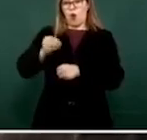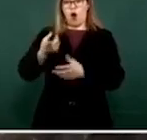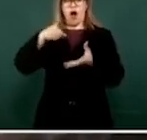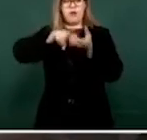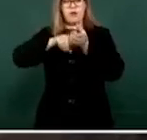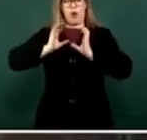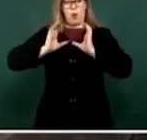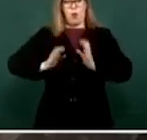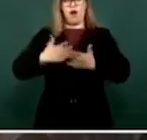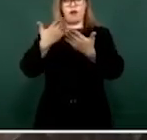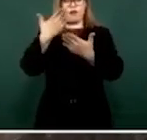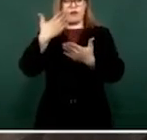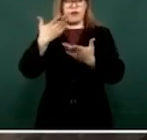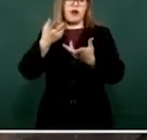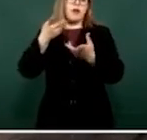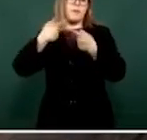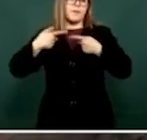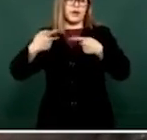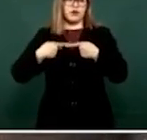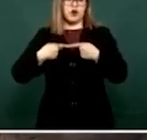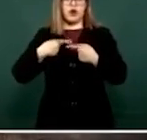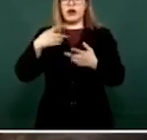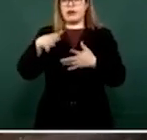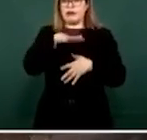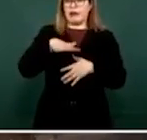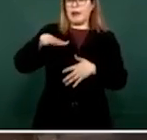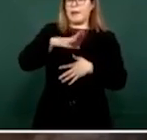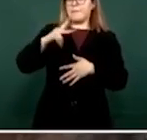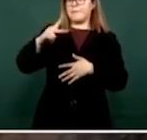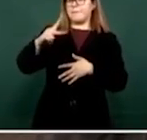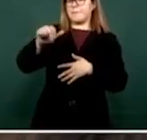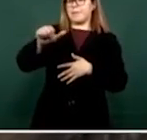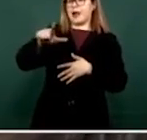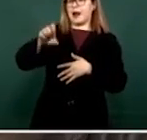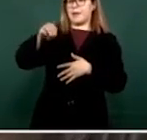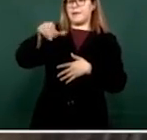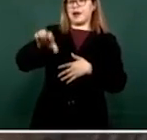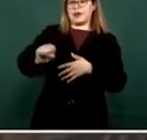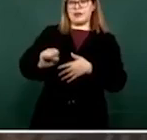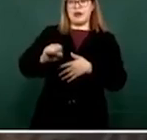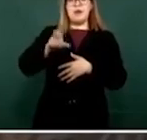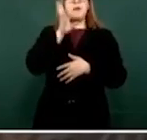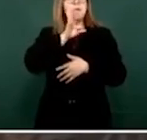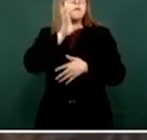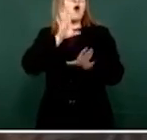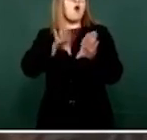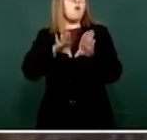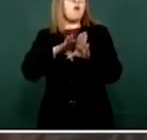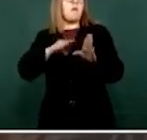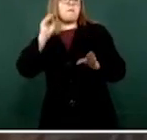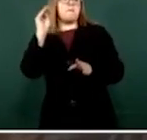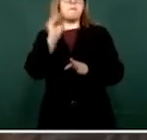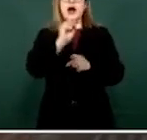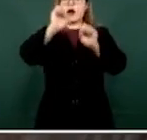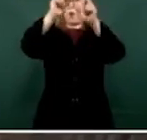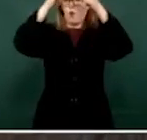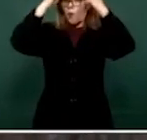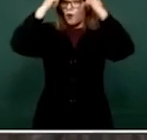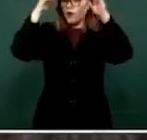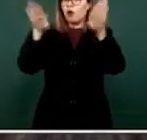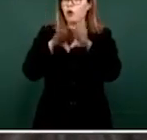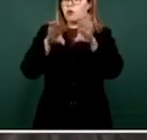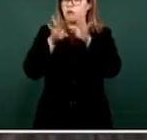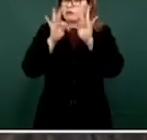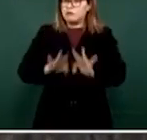ejido Las Palmas. Es decir, parece ser que nada se está haciendo con la Huasteca Potosina, que está golpeando de una manera